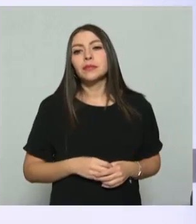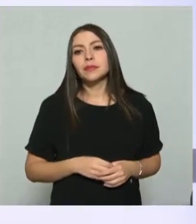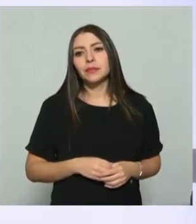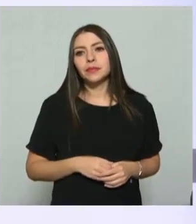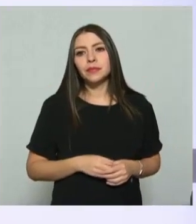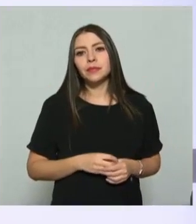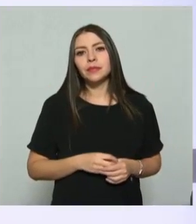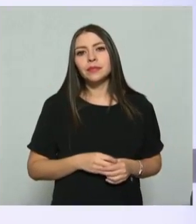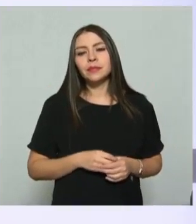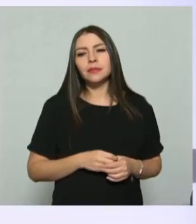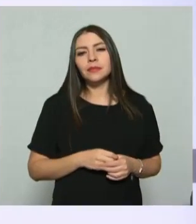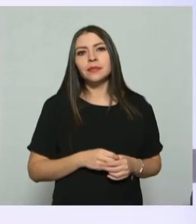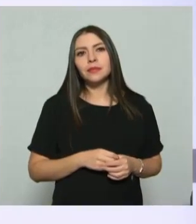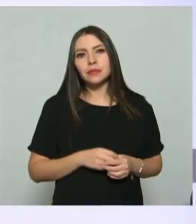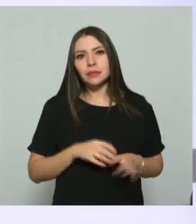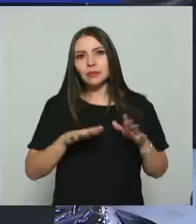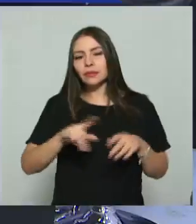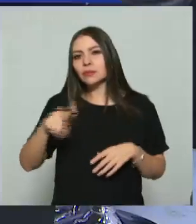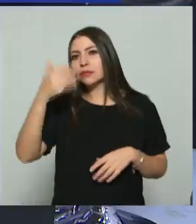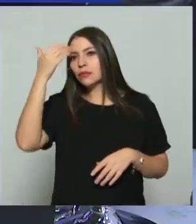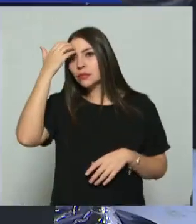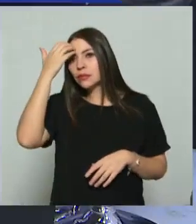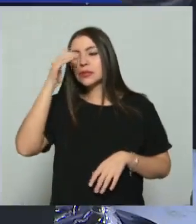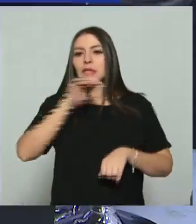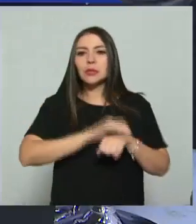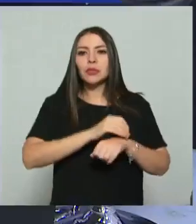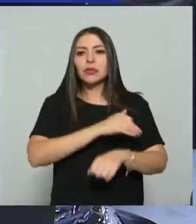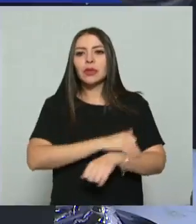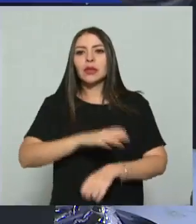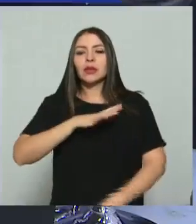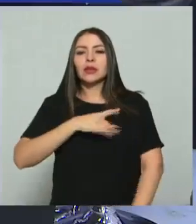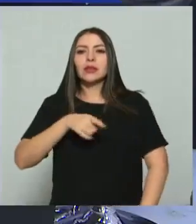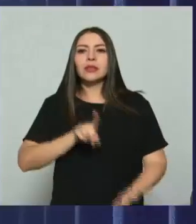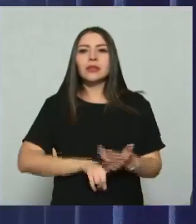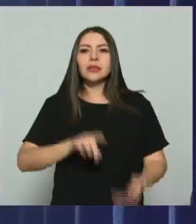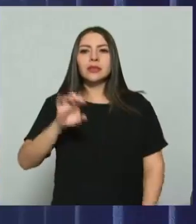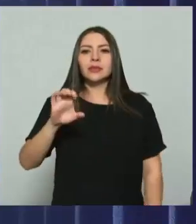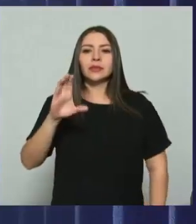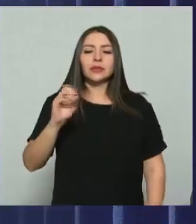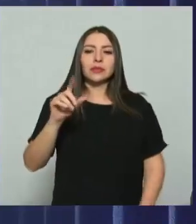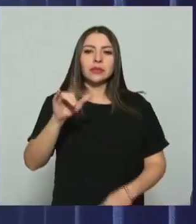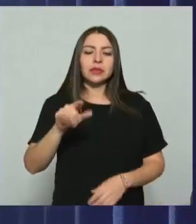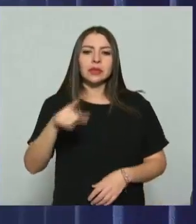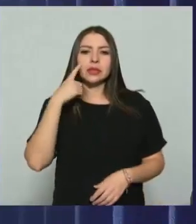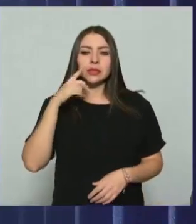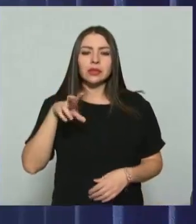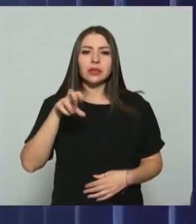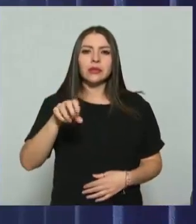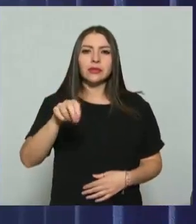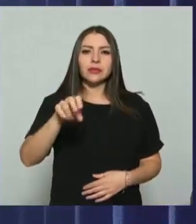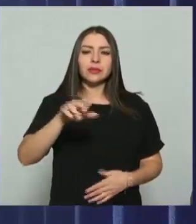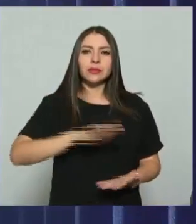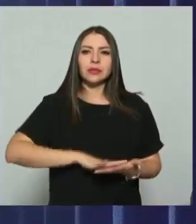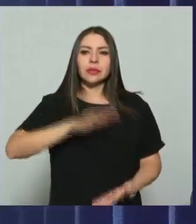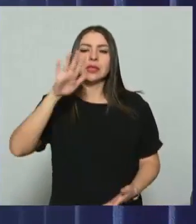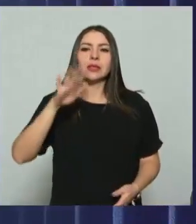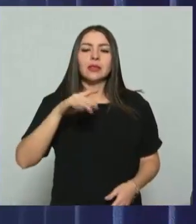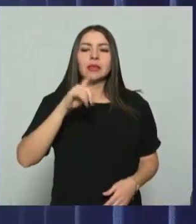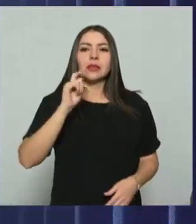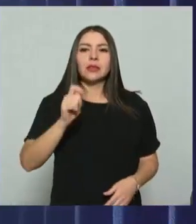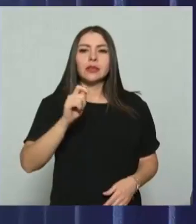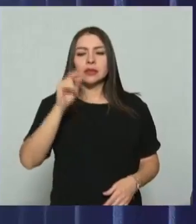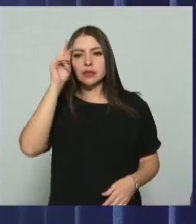un amigo, una amiga, alguien de la familia que ya tiene esta, de entrada la E. coli, que es la más común de las bacterias? Claro. Luego, bueno, están las